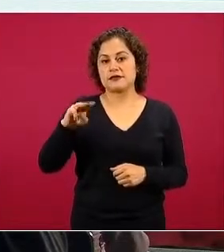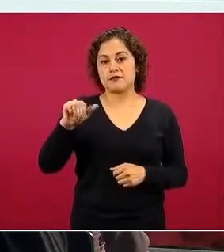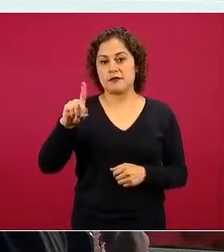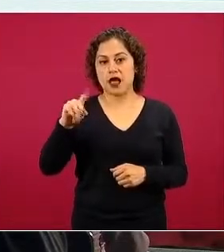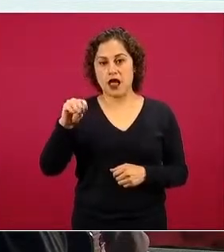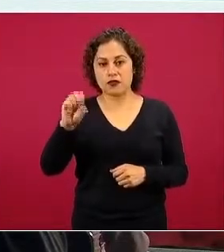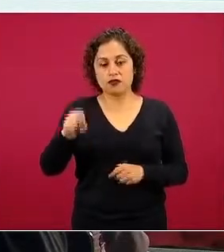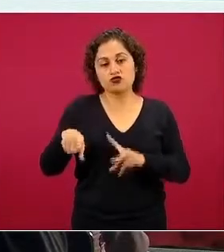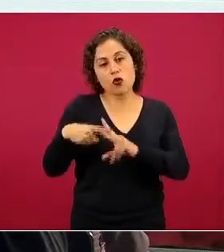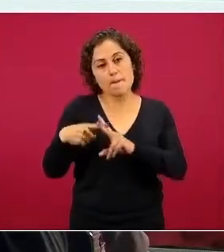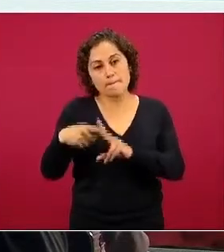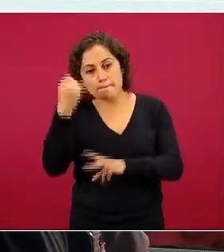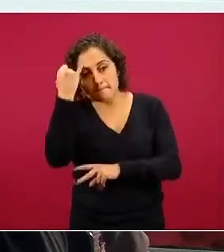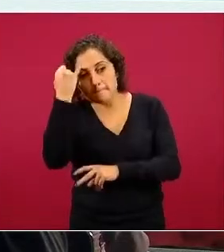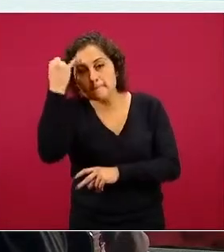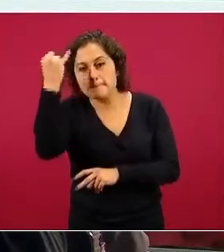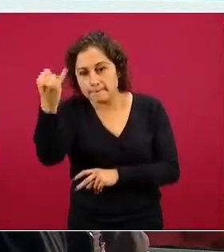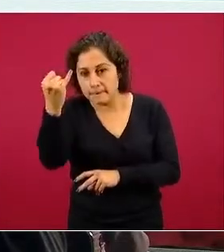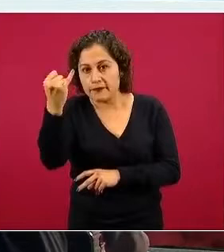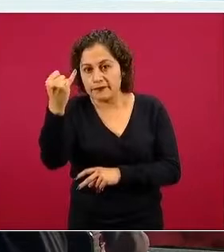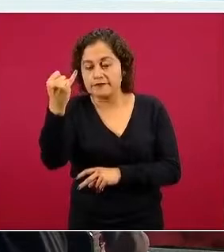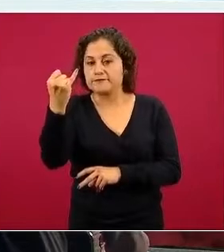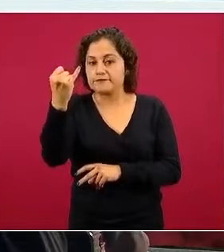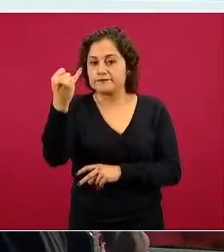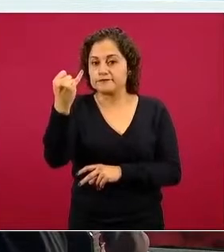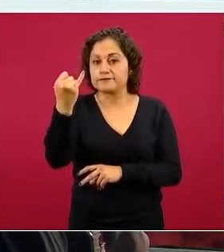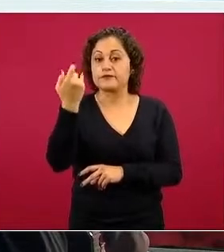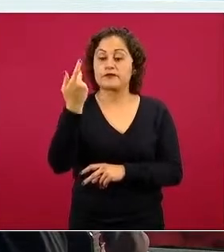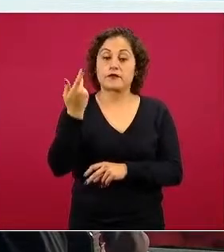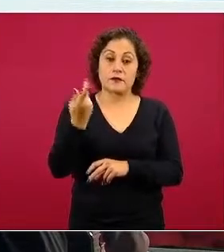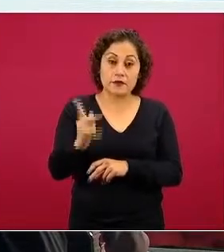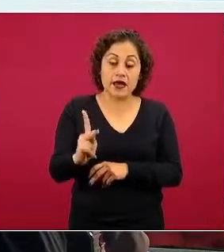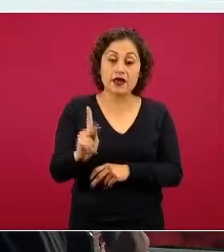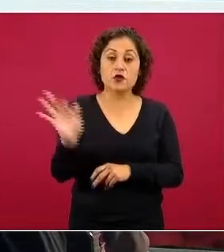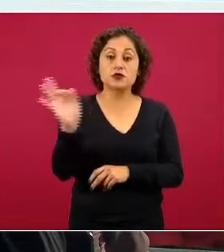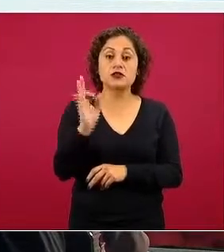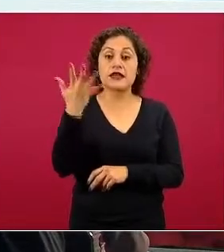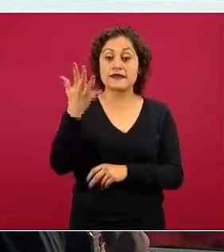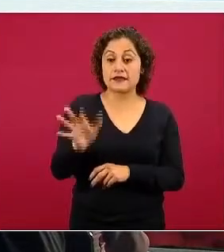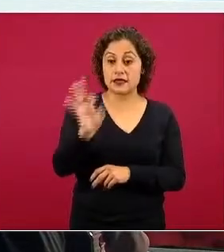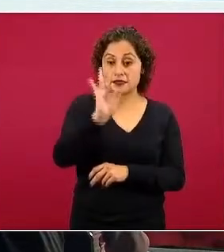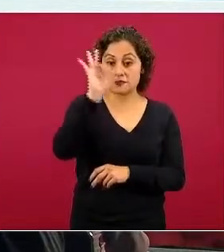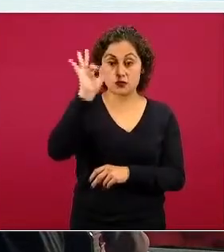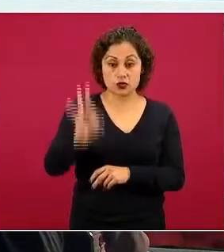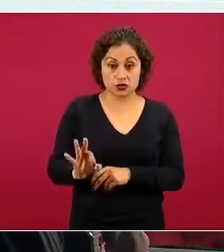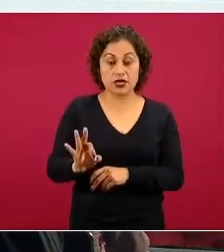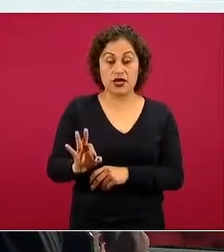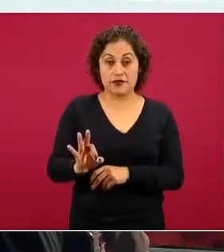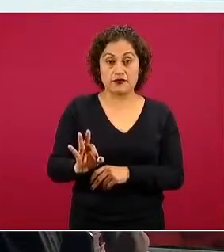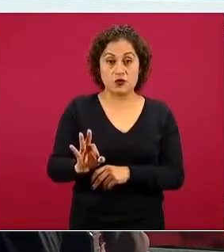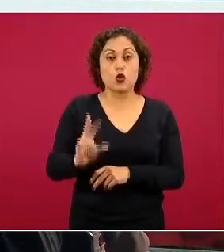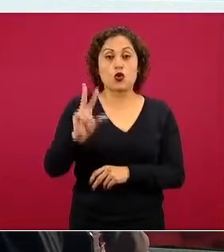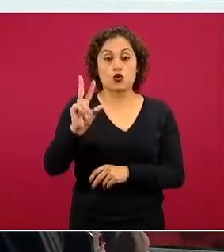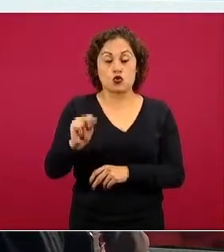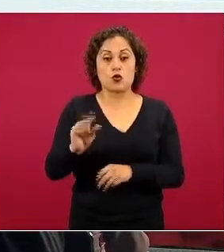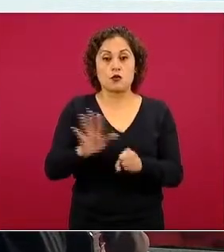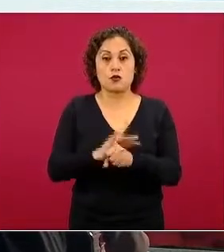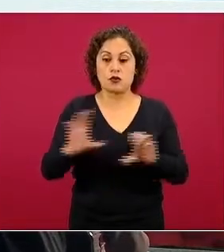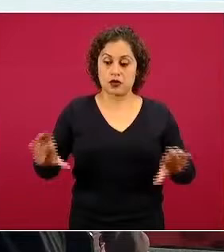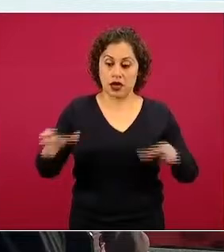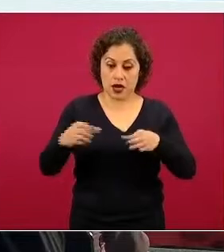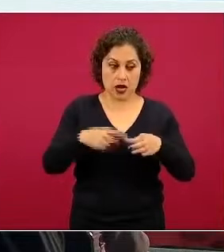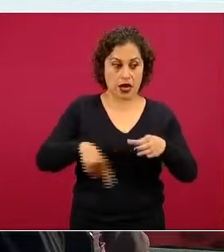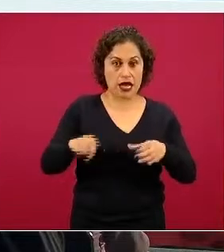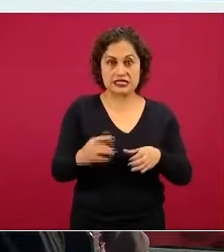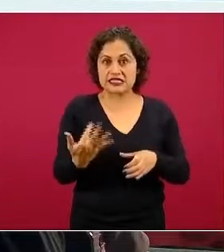ha tomado el 10% y el porcentaje de muestreo es bastante alto, por eso